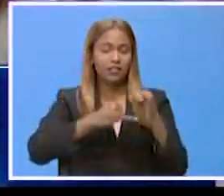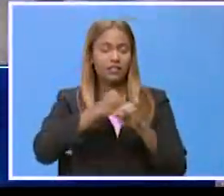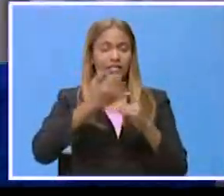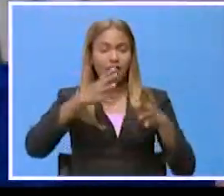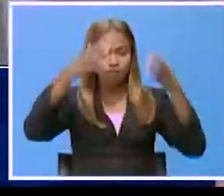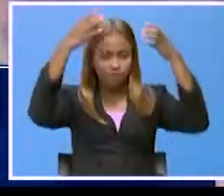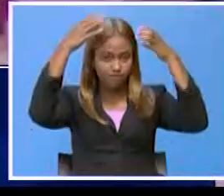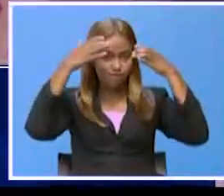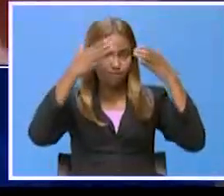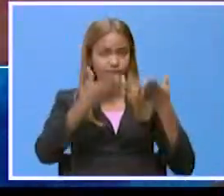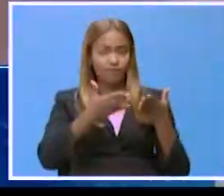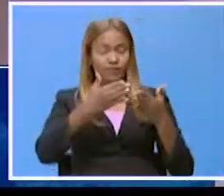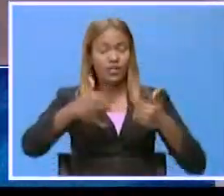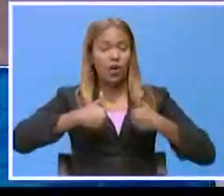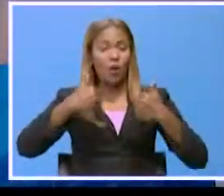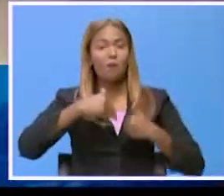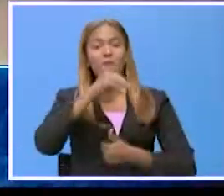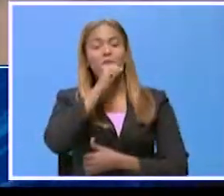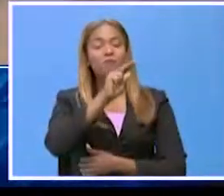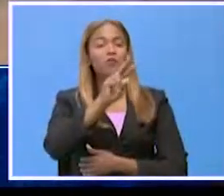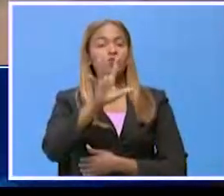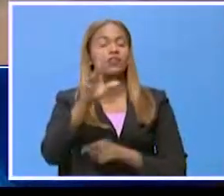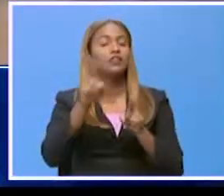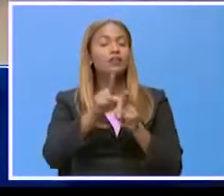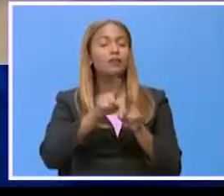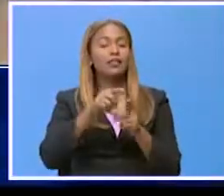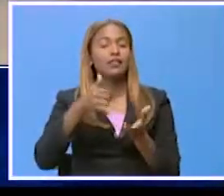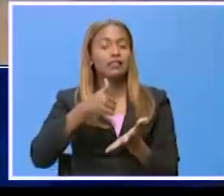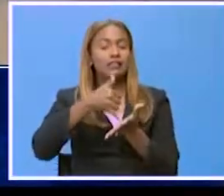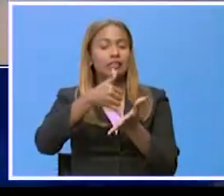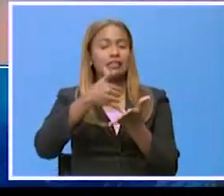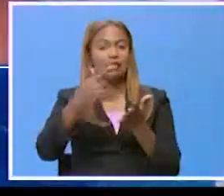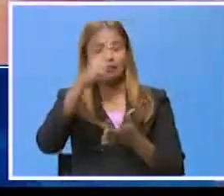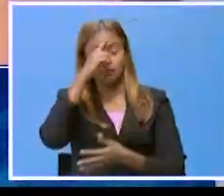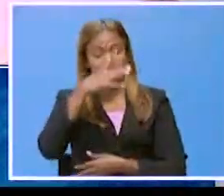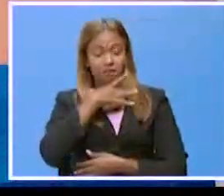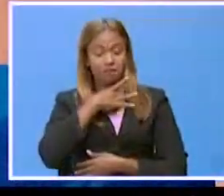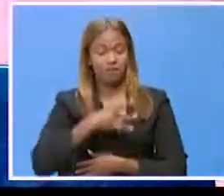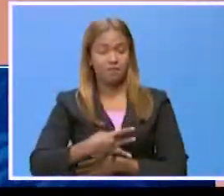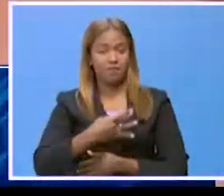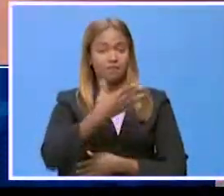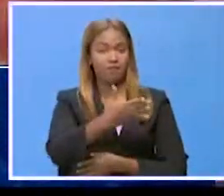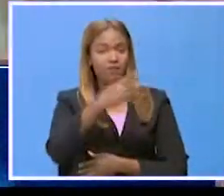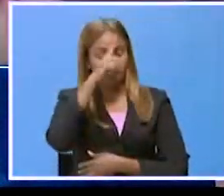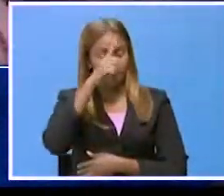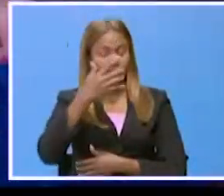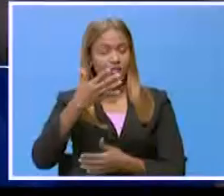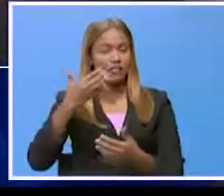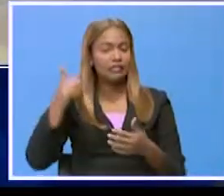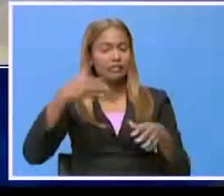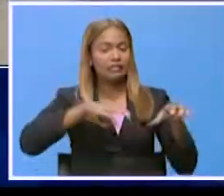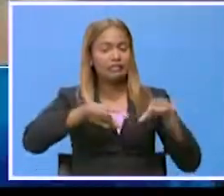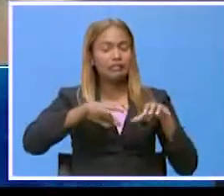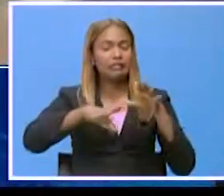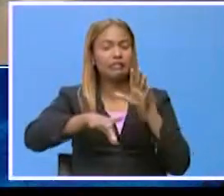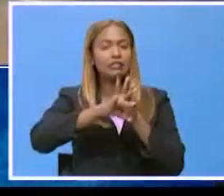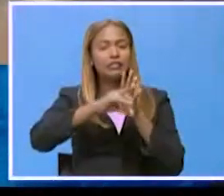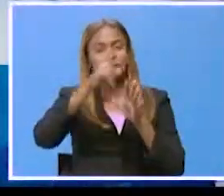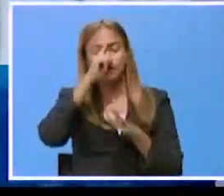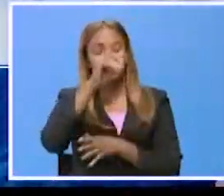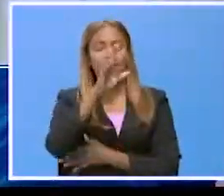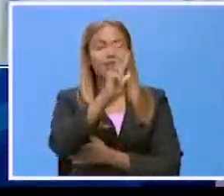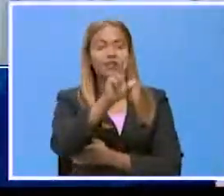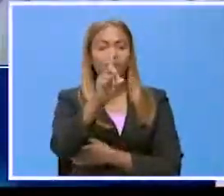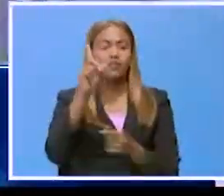certamen de belleza la joven de 25 años también obtuvo la presea de mis pettitte popular del concurso que se desarrolló del 21 al